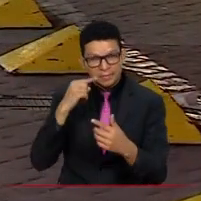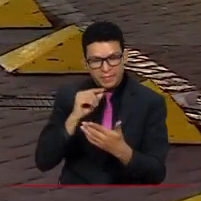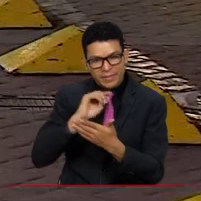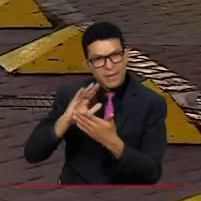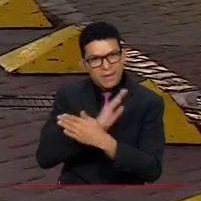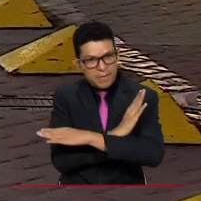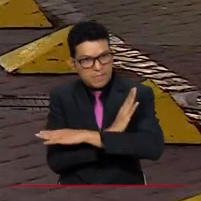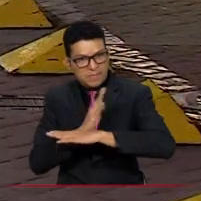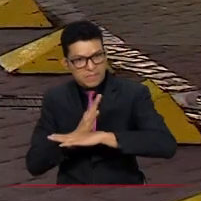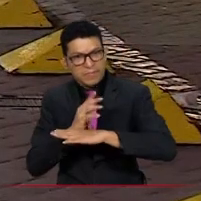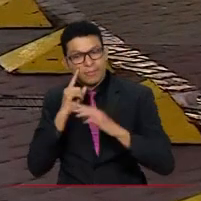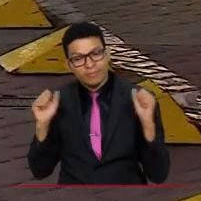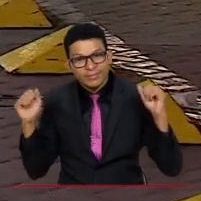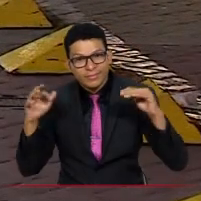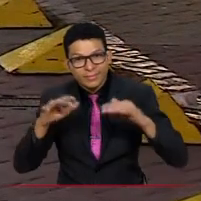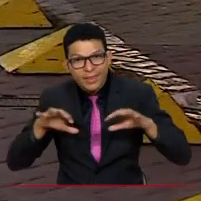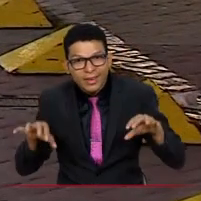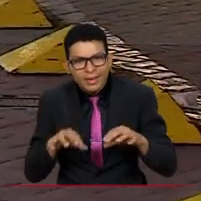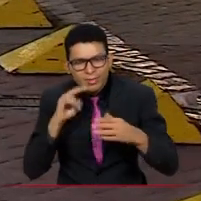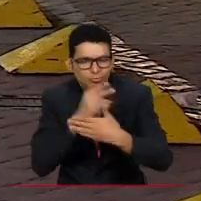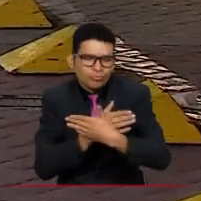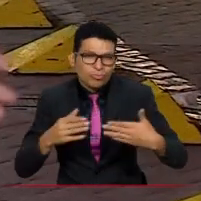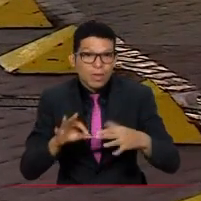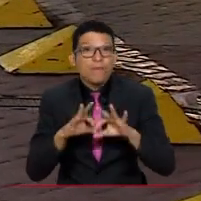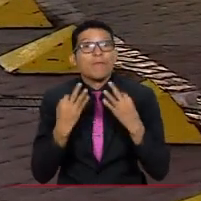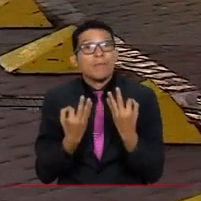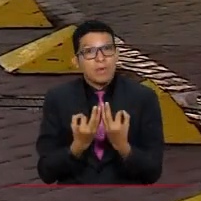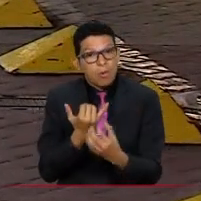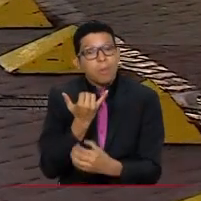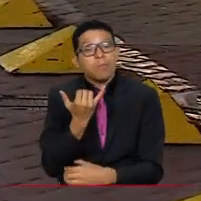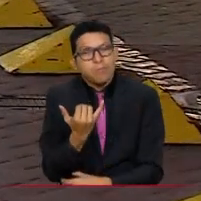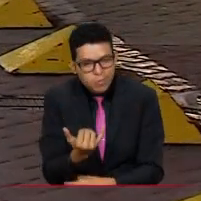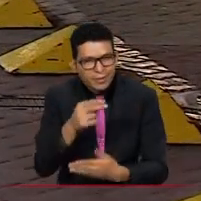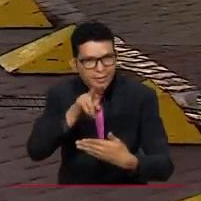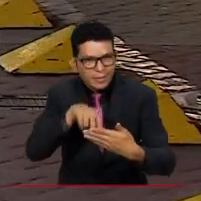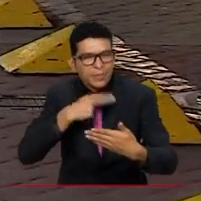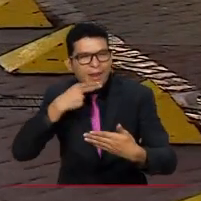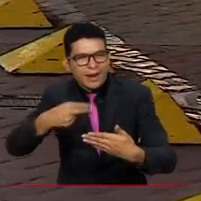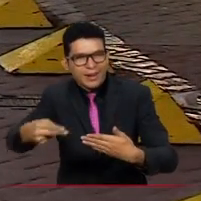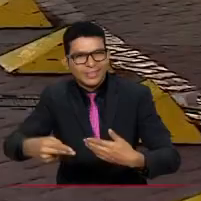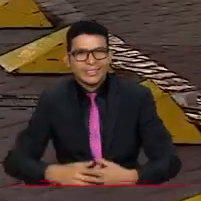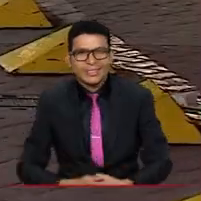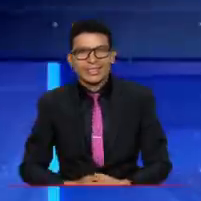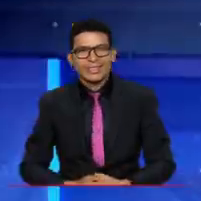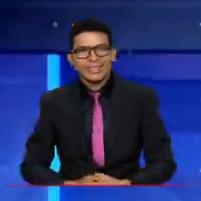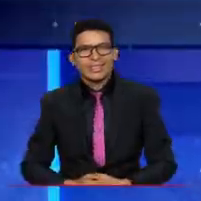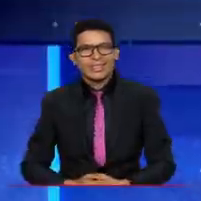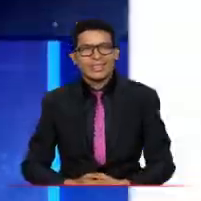actividad que reunió a las familias y los más pequeños se encontraron en torno a la lectura de un buen cuento.